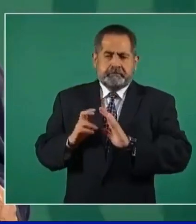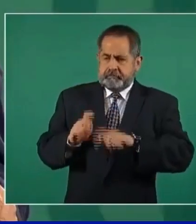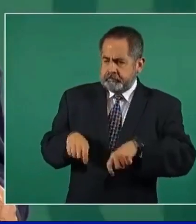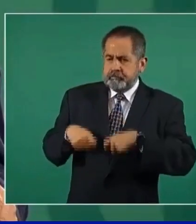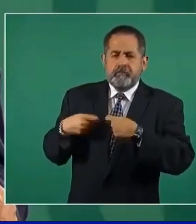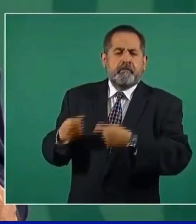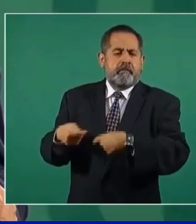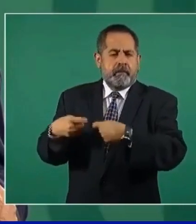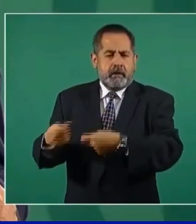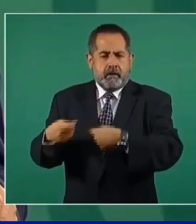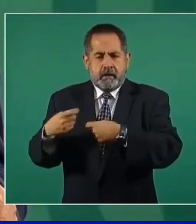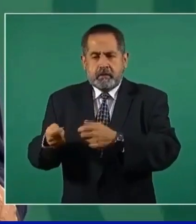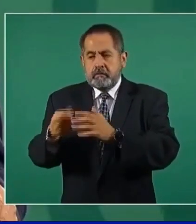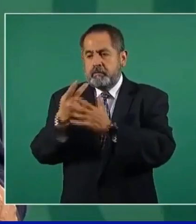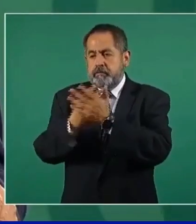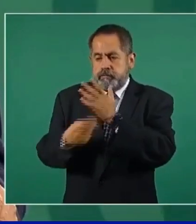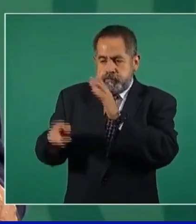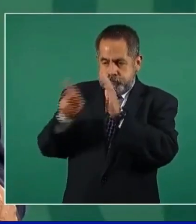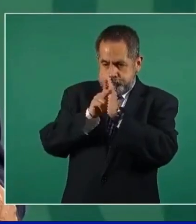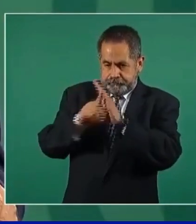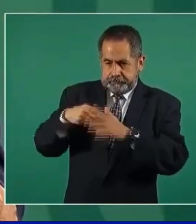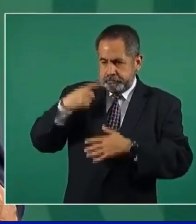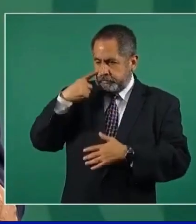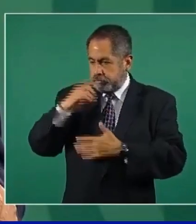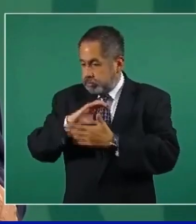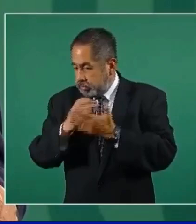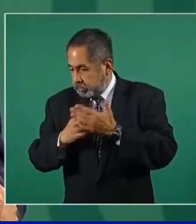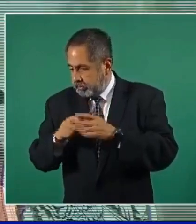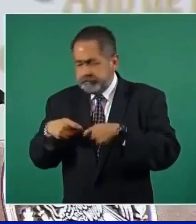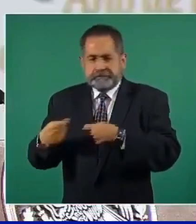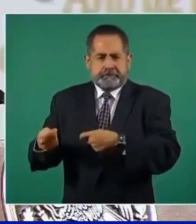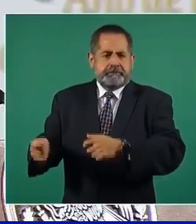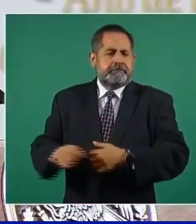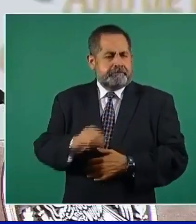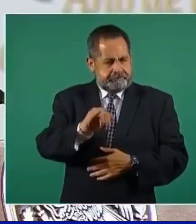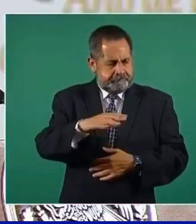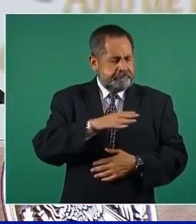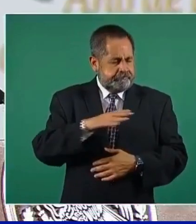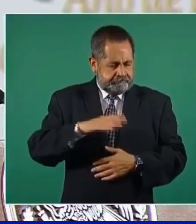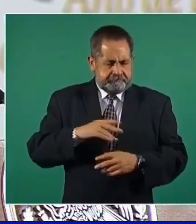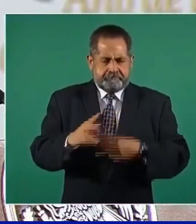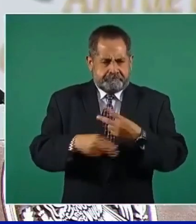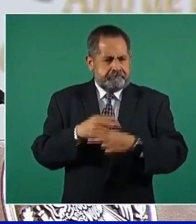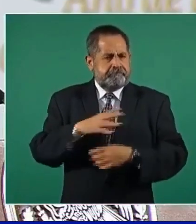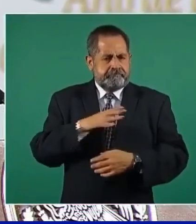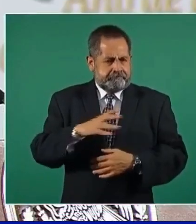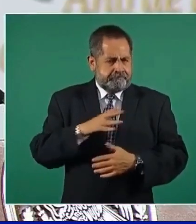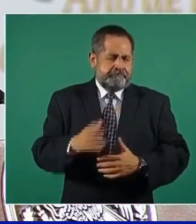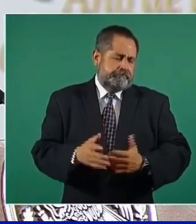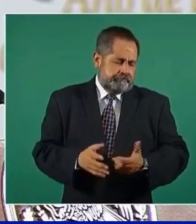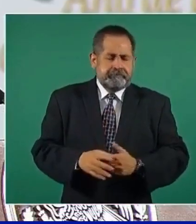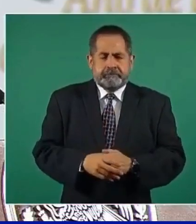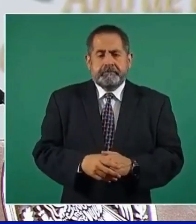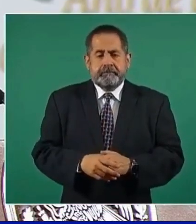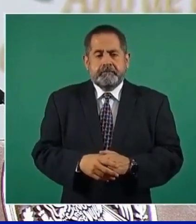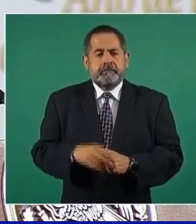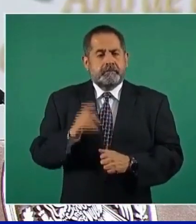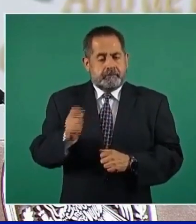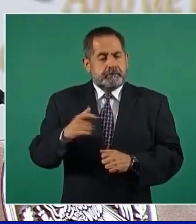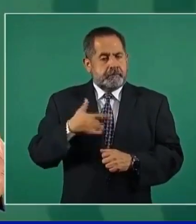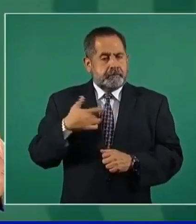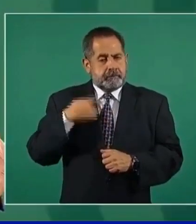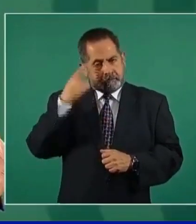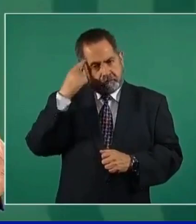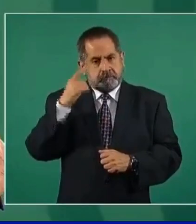por contrato. Ahí vamos a comenzar. Así lo estamos haciendo. Entonces, yo